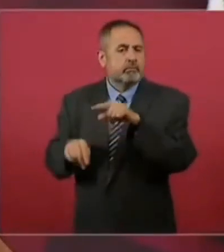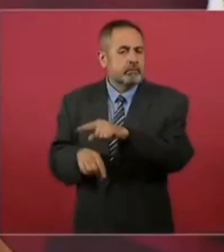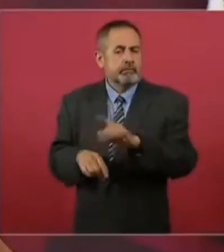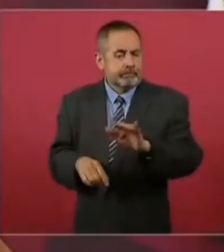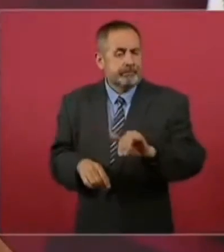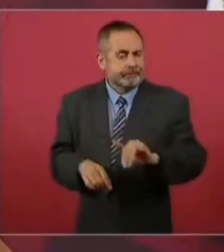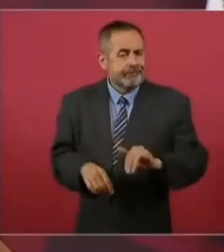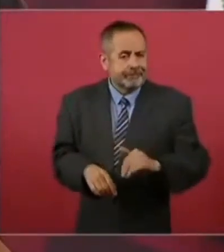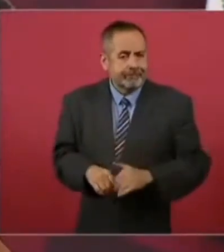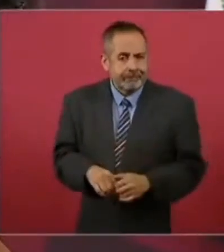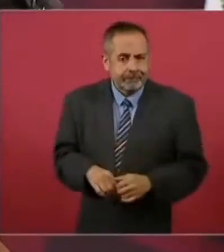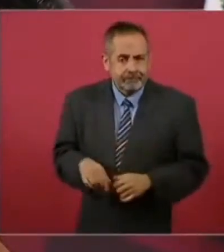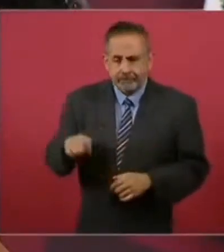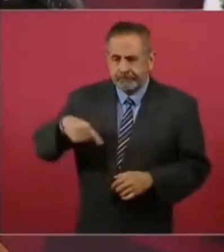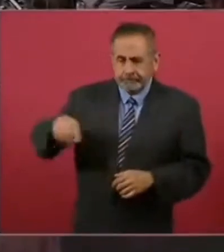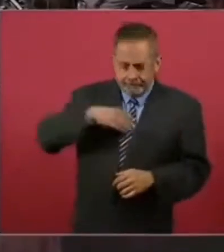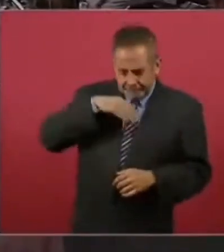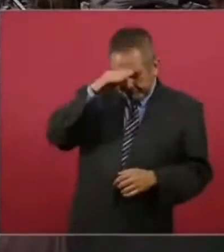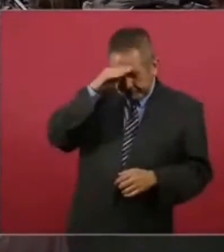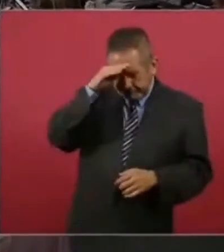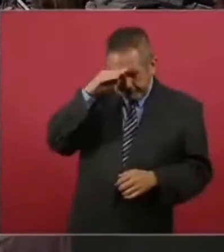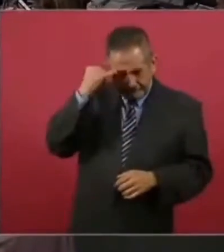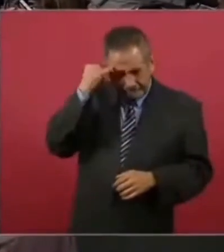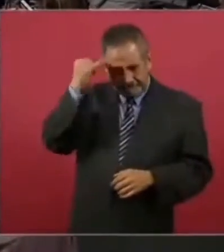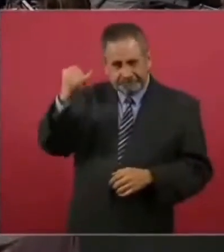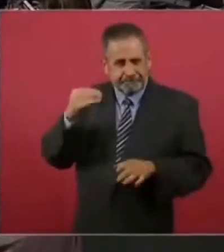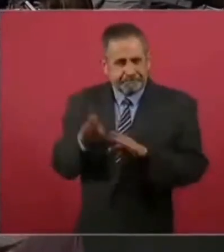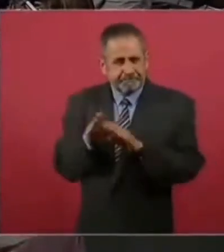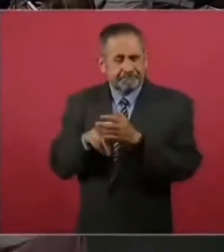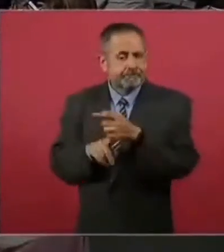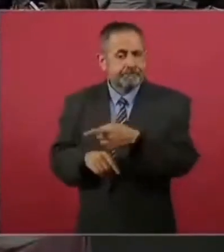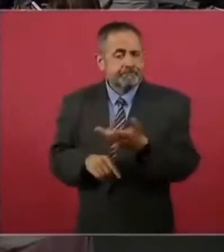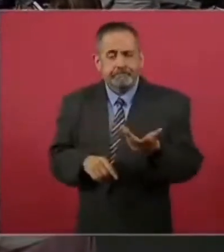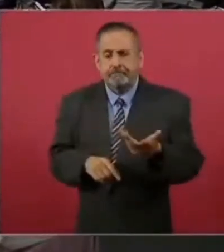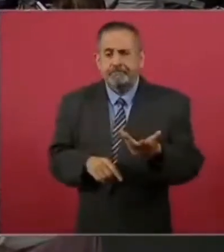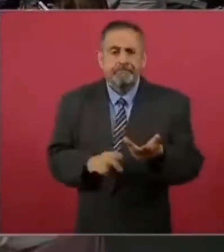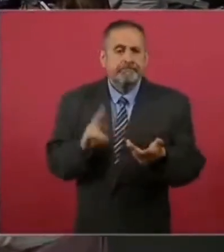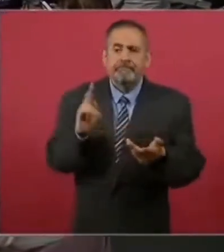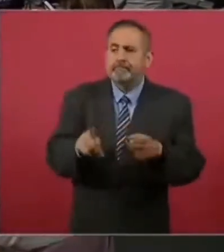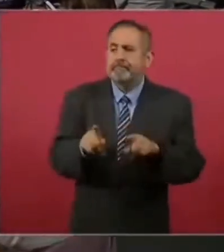Y que imaginen, es un símil, que es como